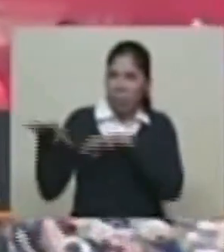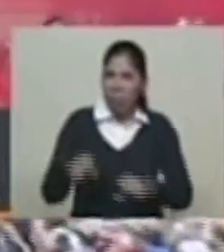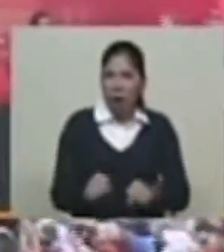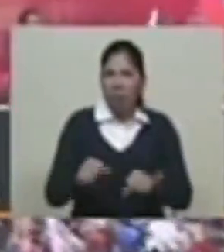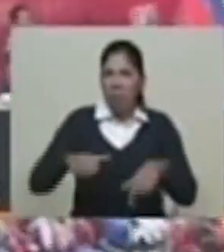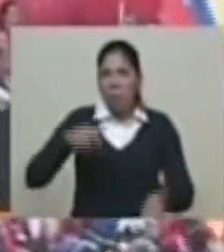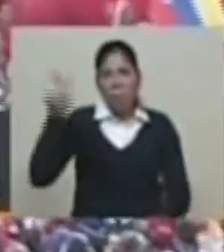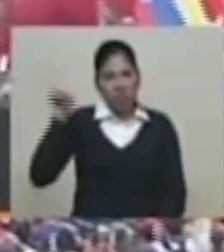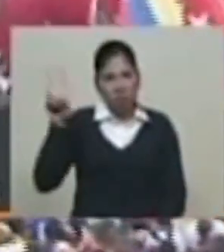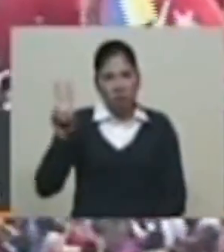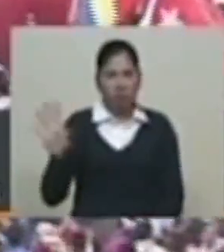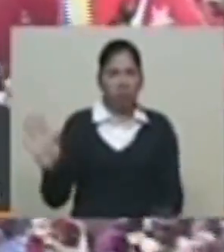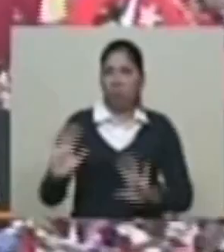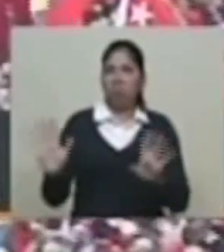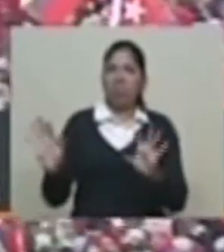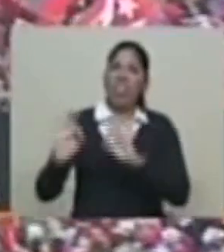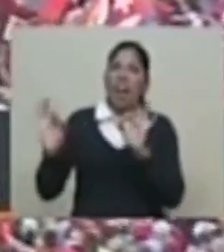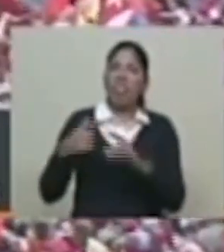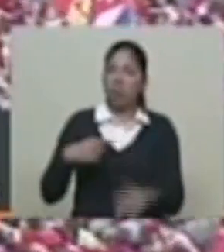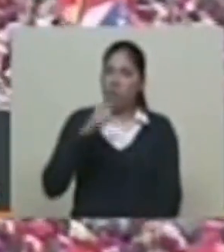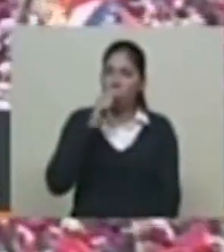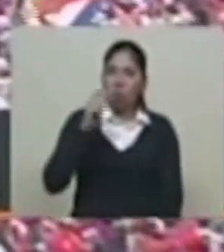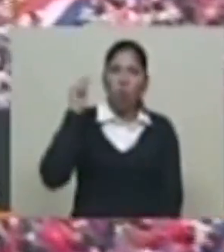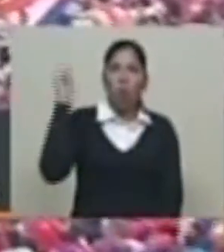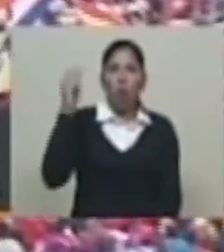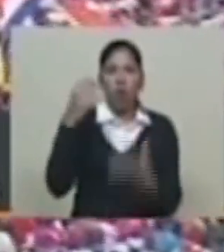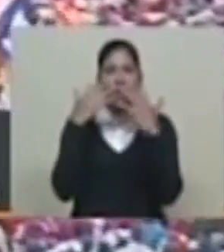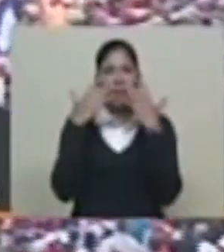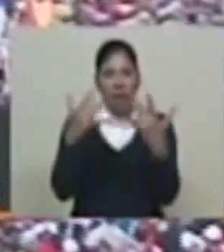patria. Así lo juro frente a ustedes.